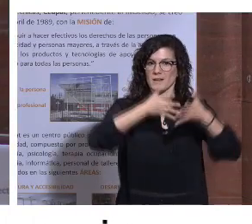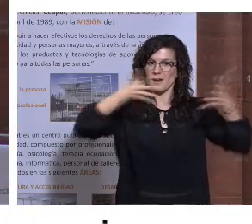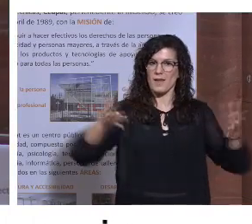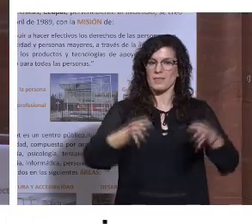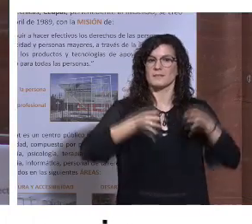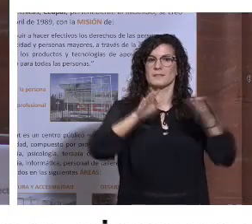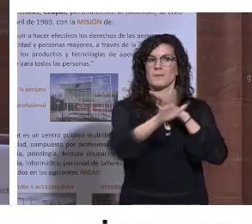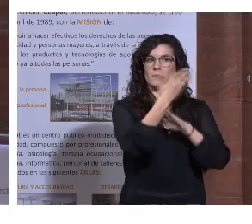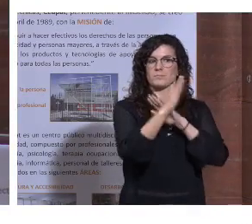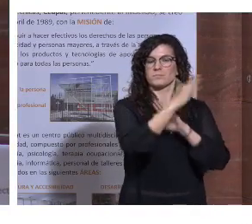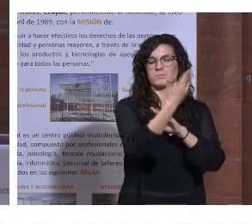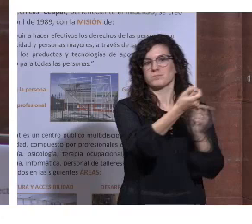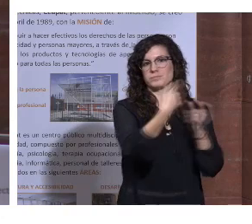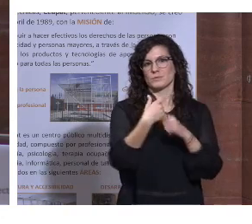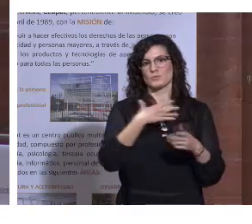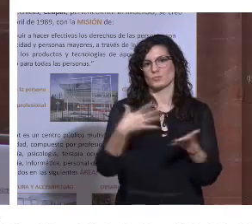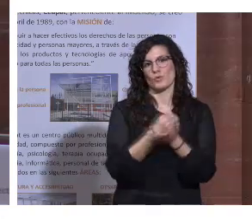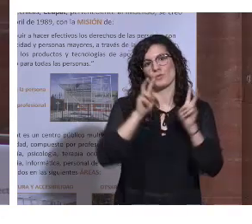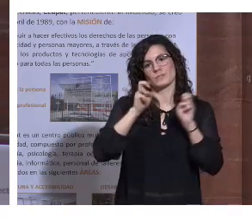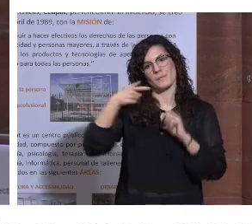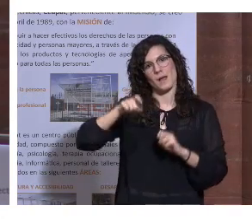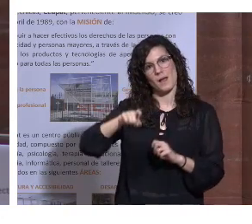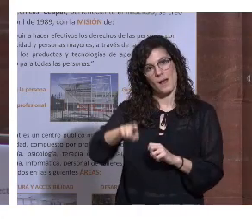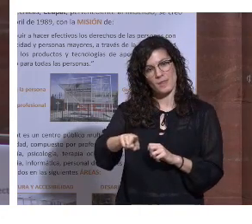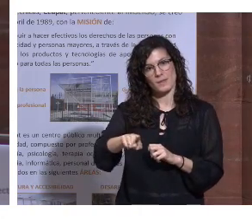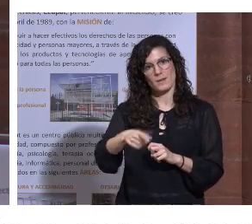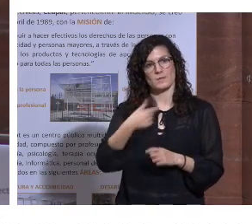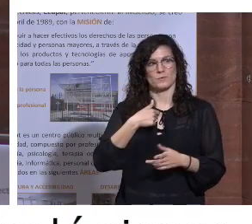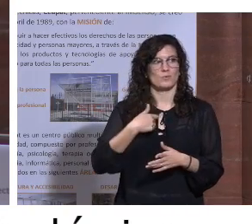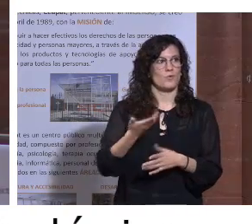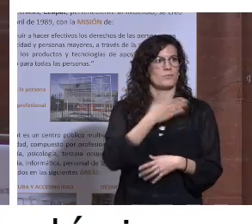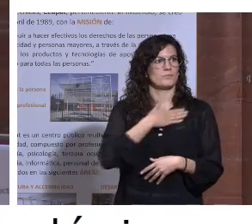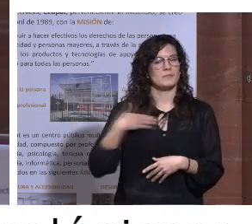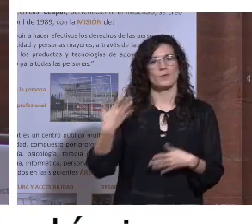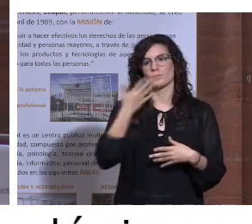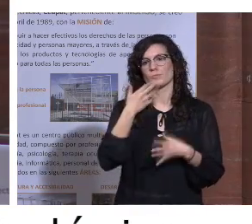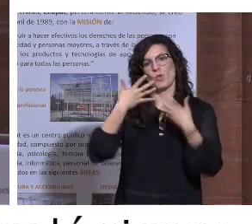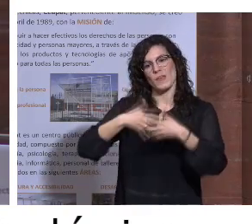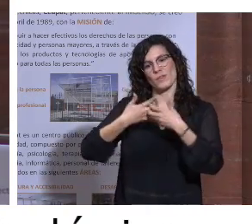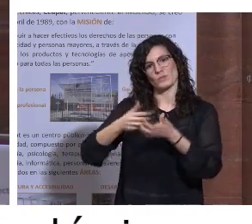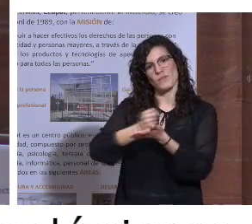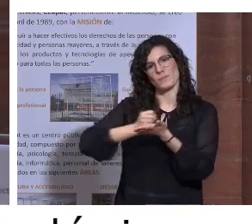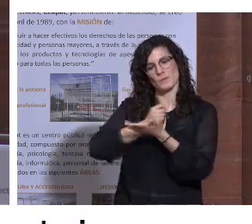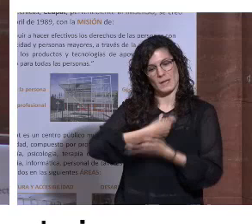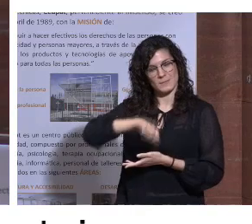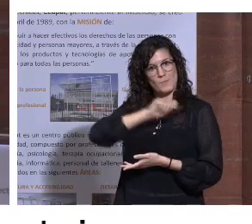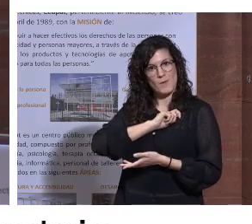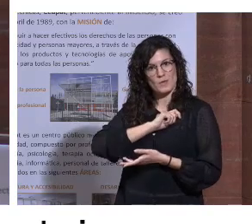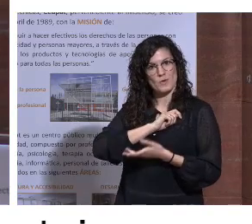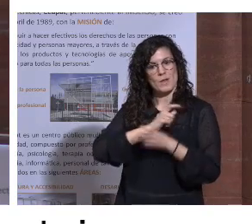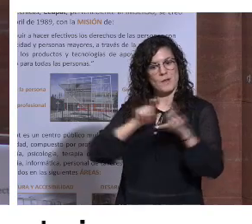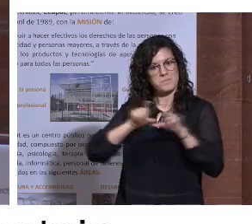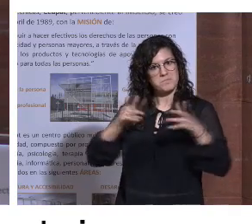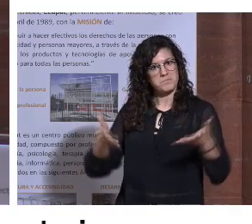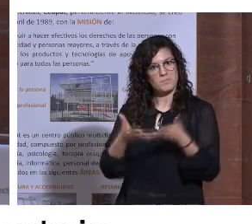presentan todas las patentes oncológicas, ya que me gustaría que esa industria farmacéutica española intermedia avanzara en